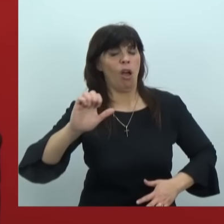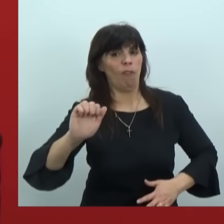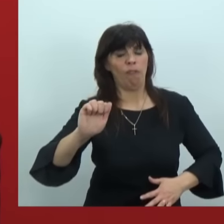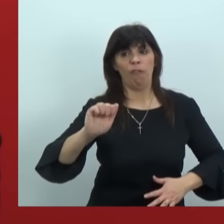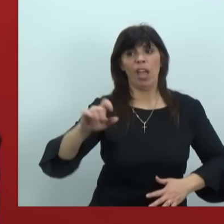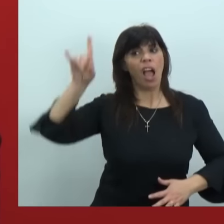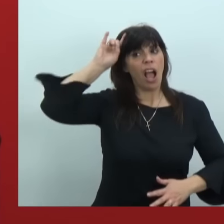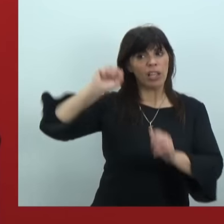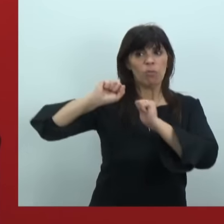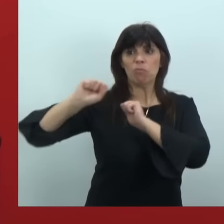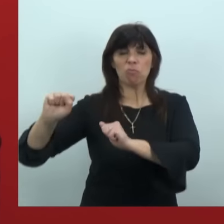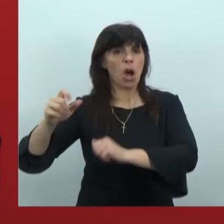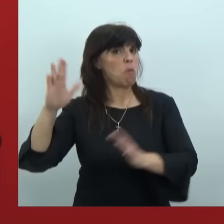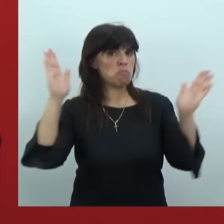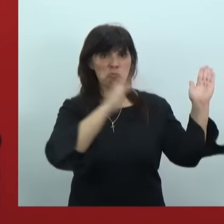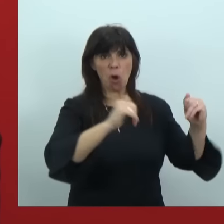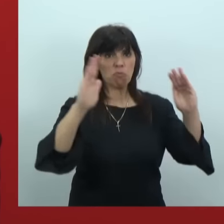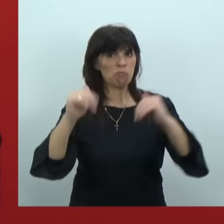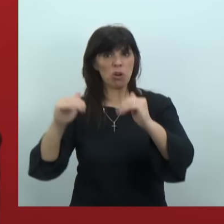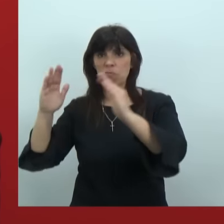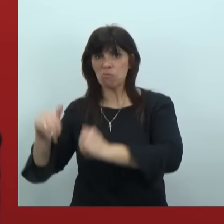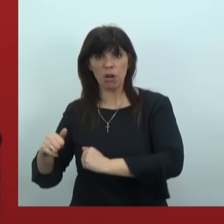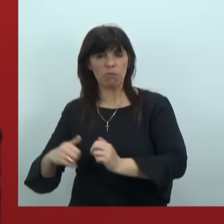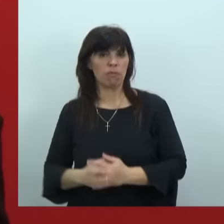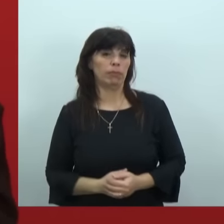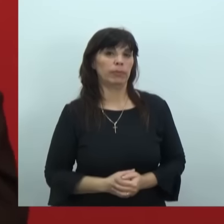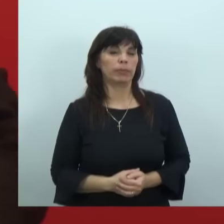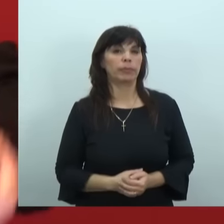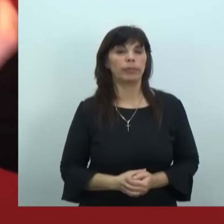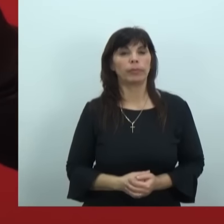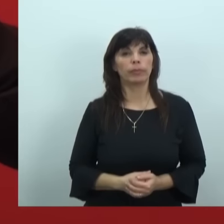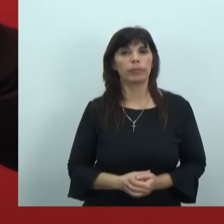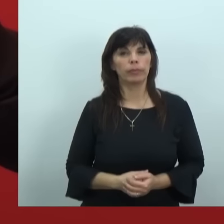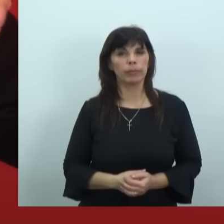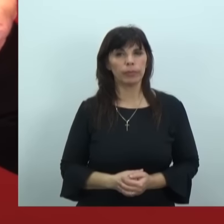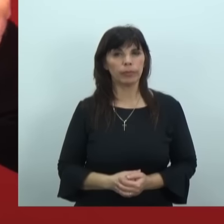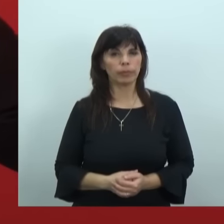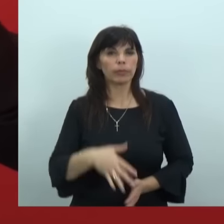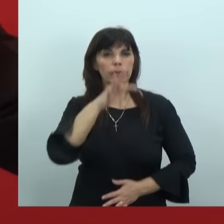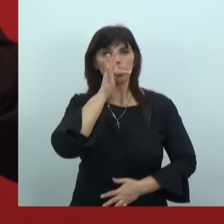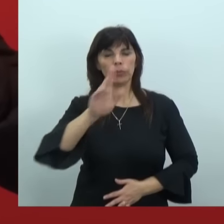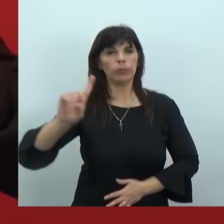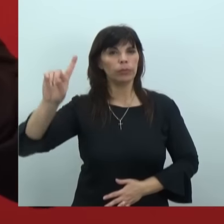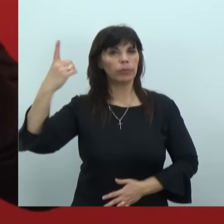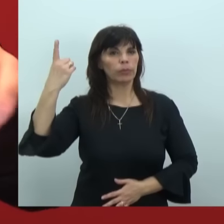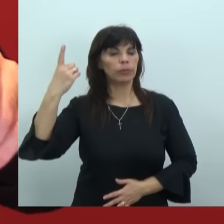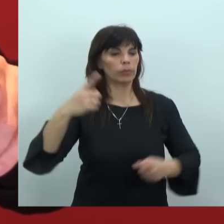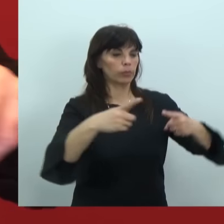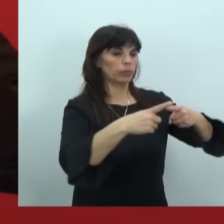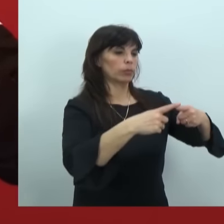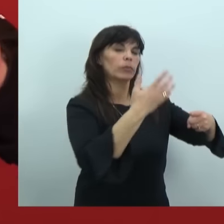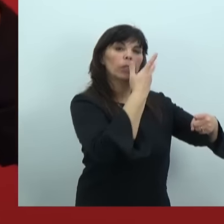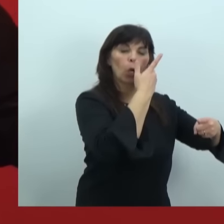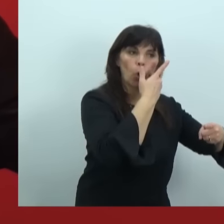del diablo y de sus demonios. La, las promesas de Dios hay que